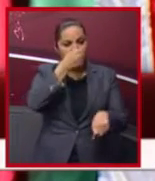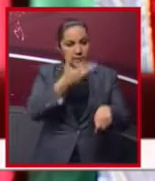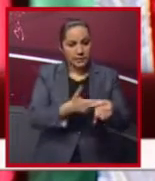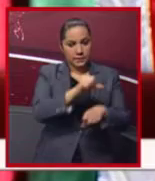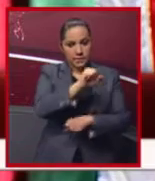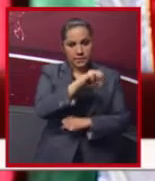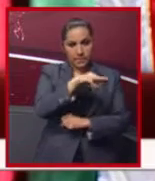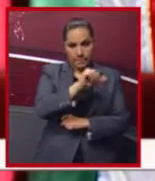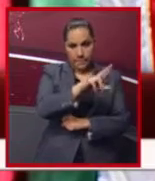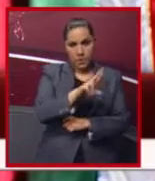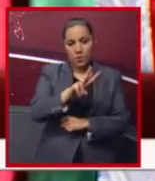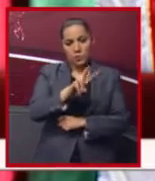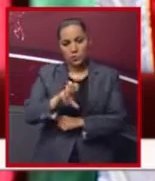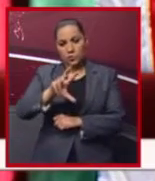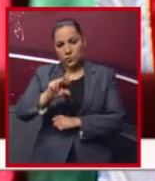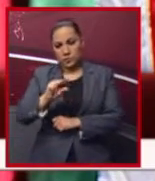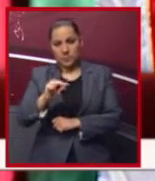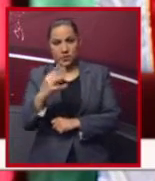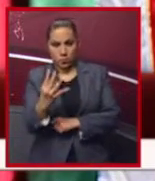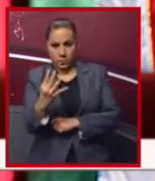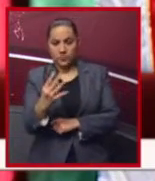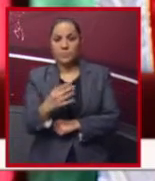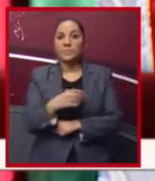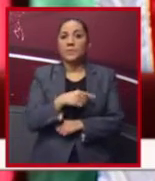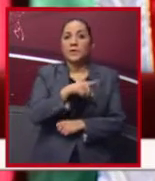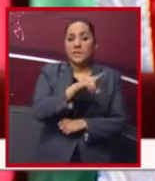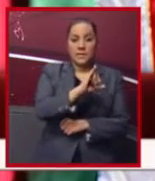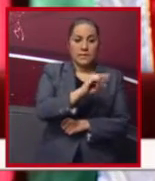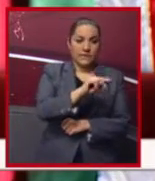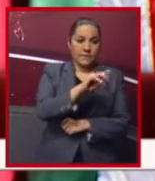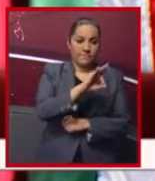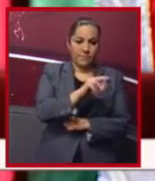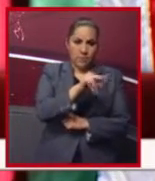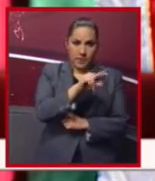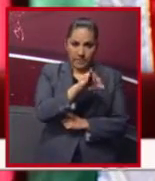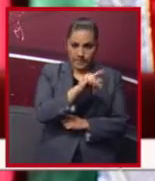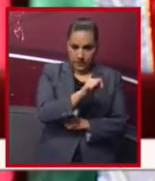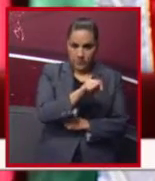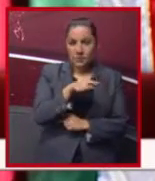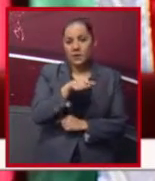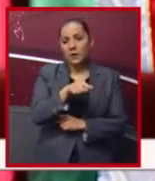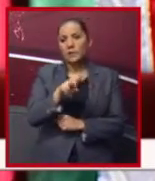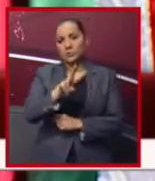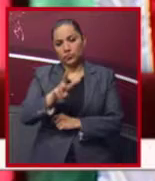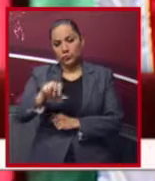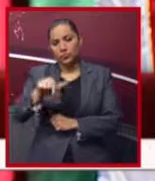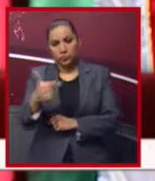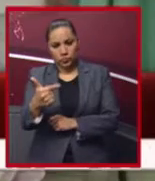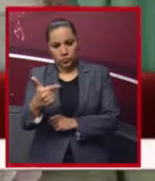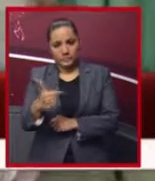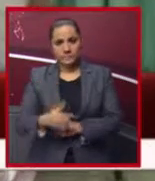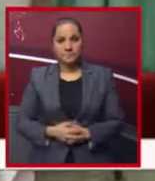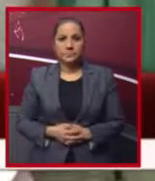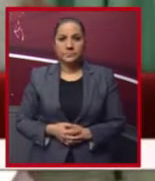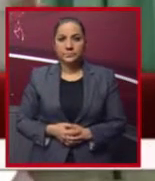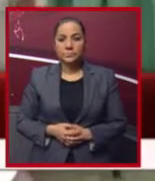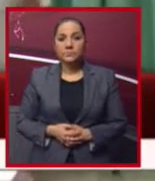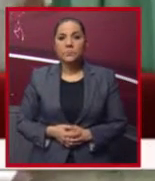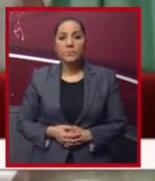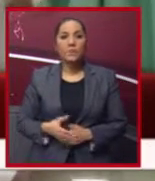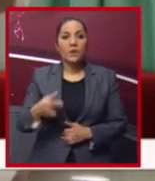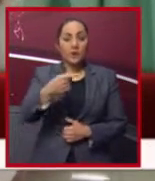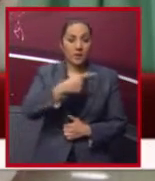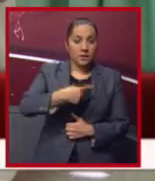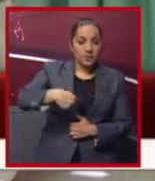Marina, 284, y el Instituto del Fondo Nacional de la Vivienda para los Trabajadores en 212 casos. Mientras que